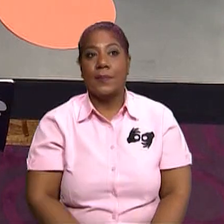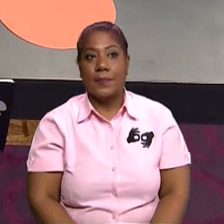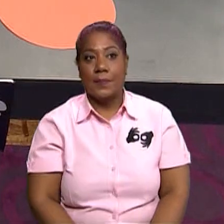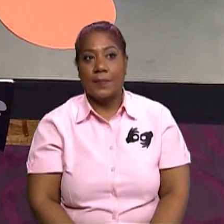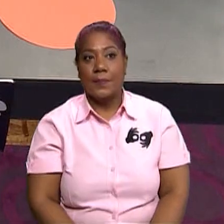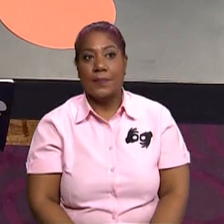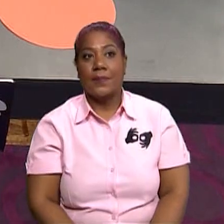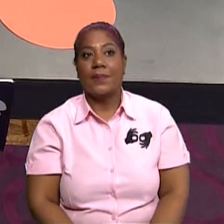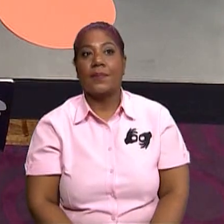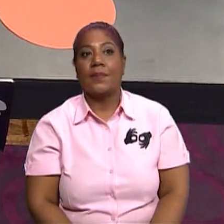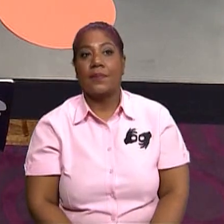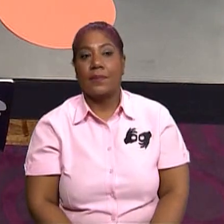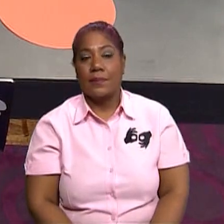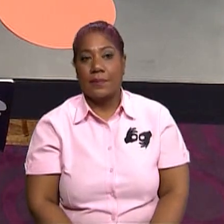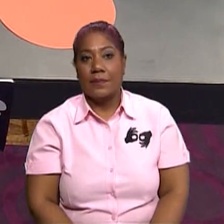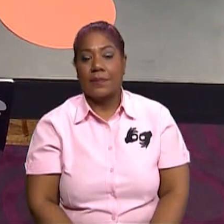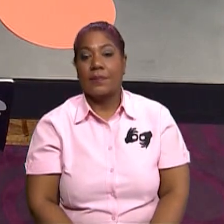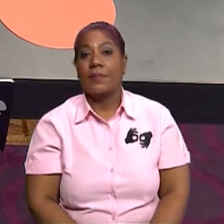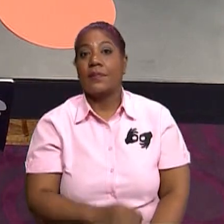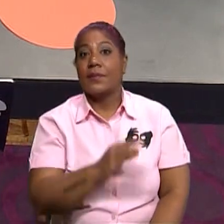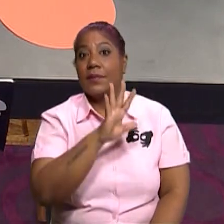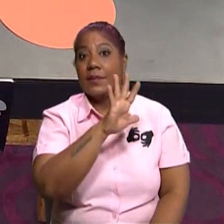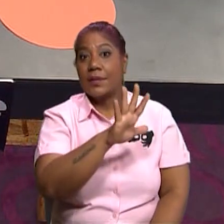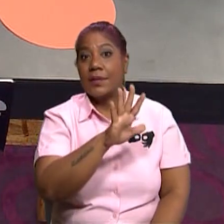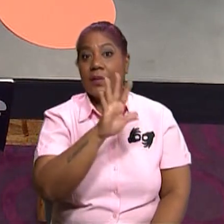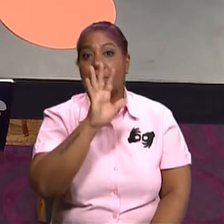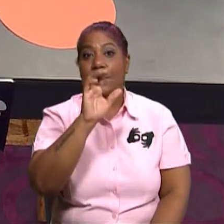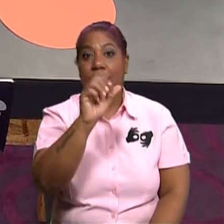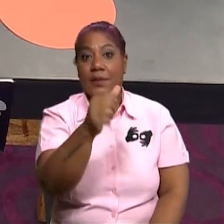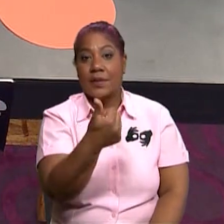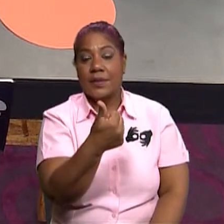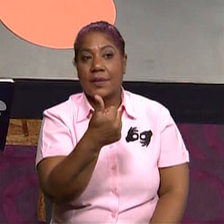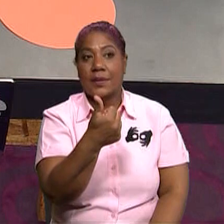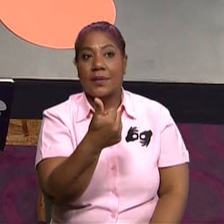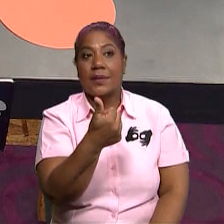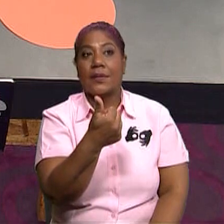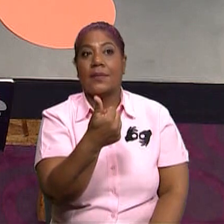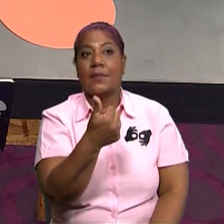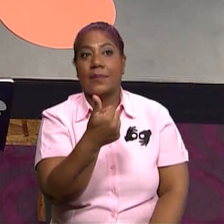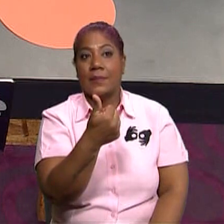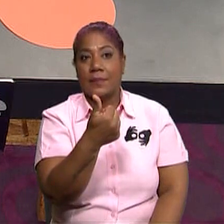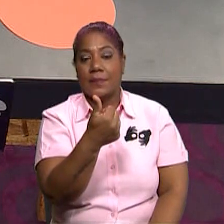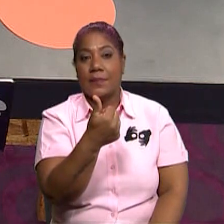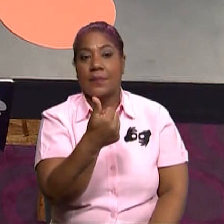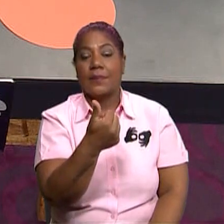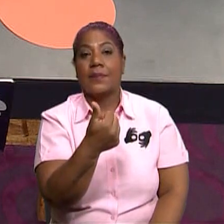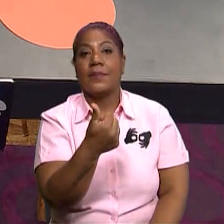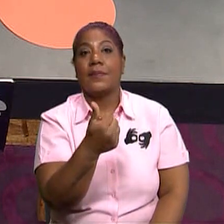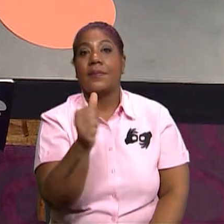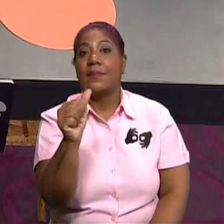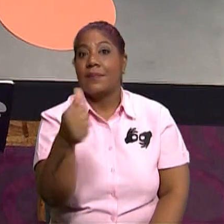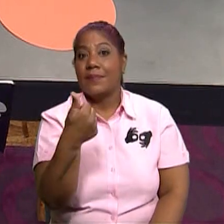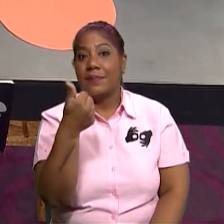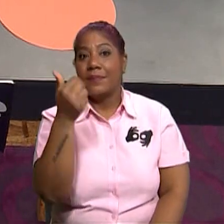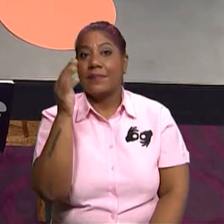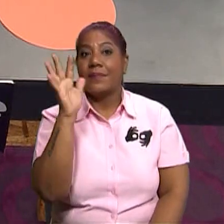En otro grupo, ahí ya llevo 10. Ahora con estos 5 adicionales voy a tener